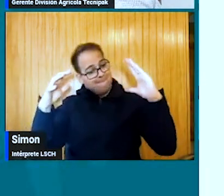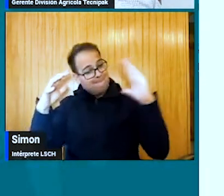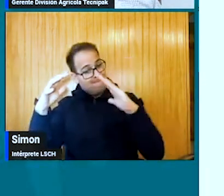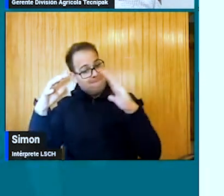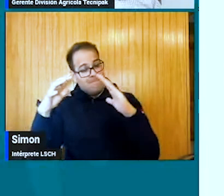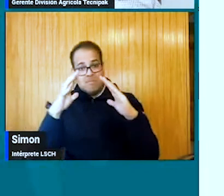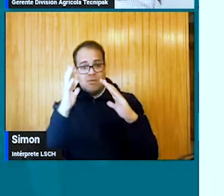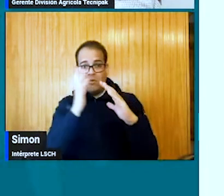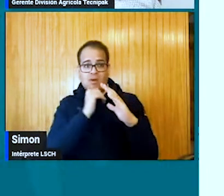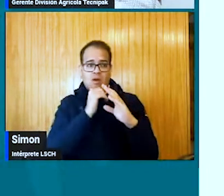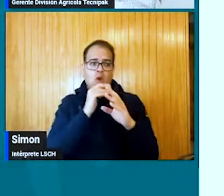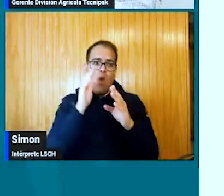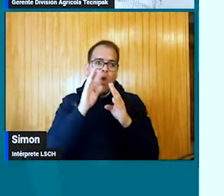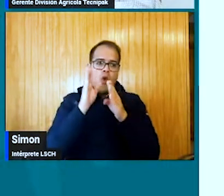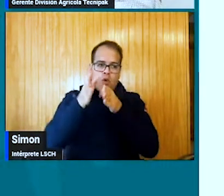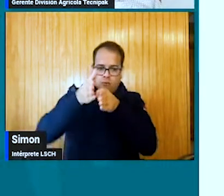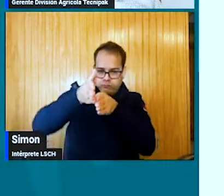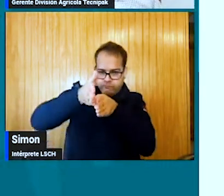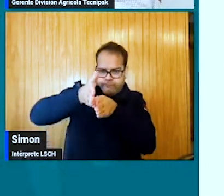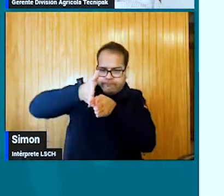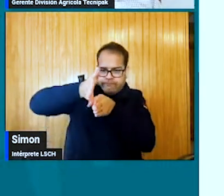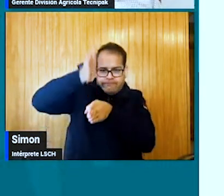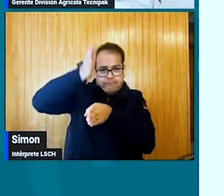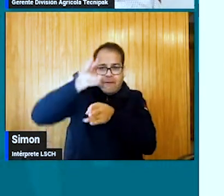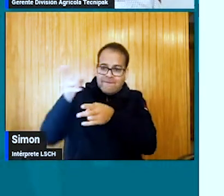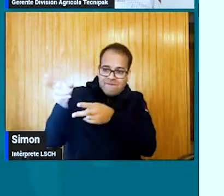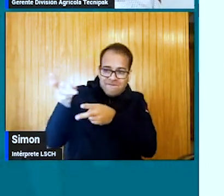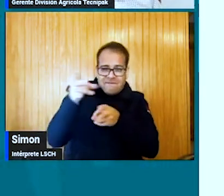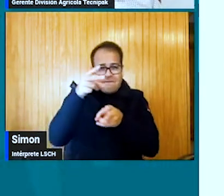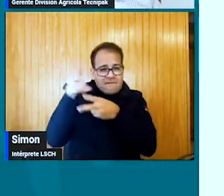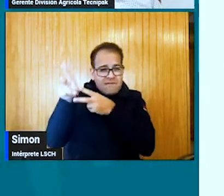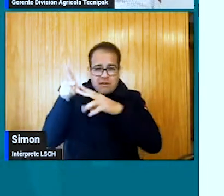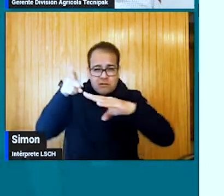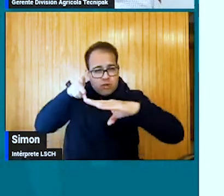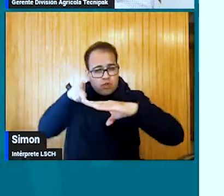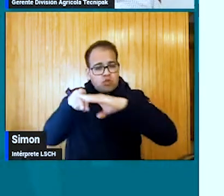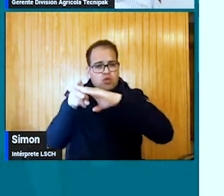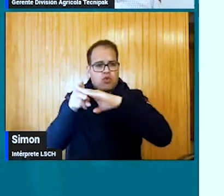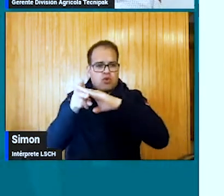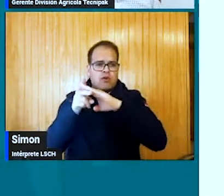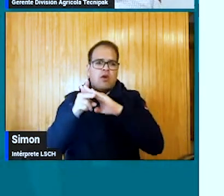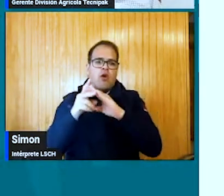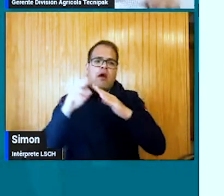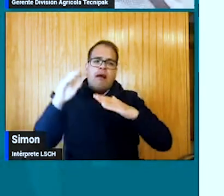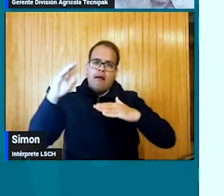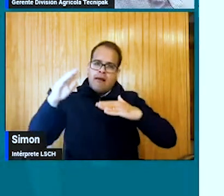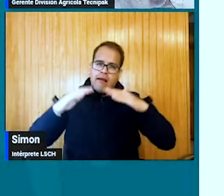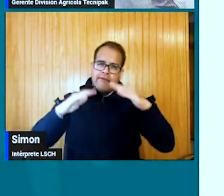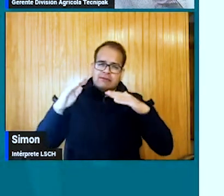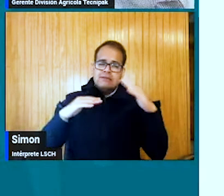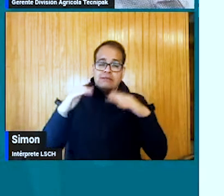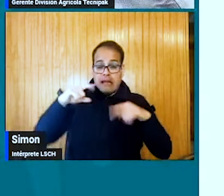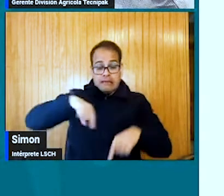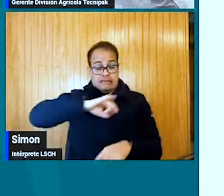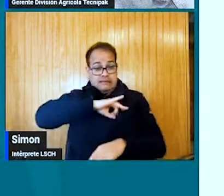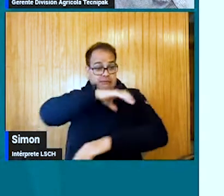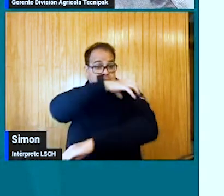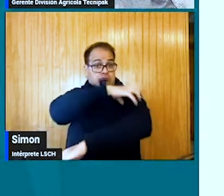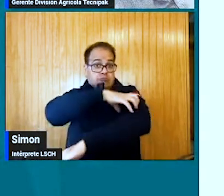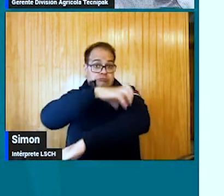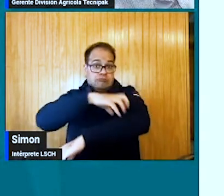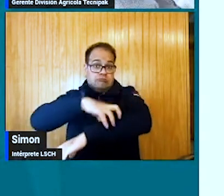Barreras cortaviento en las entradas de la helada. Las heladas en Chile, por lo general,